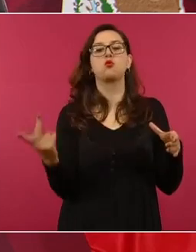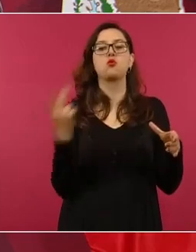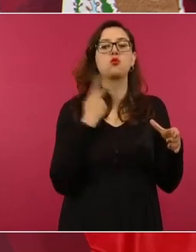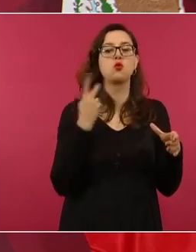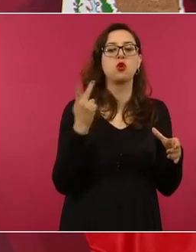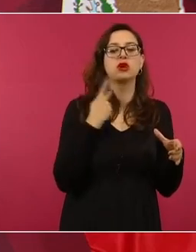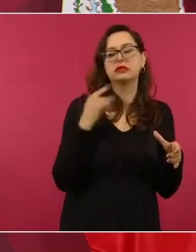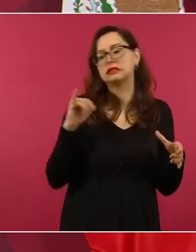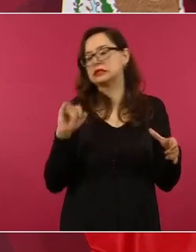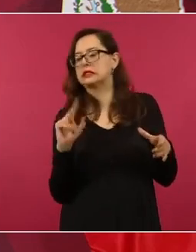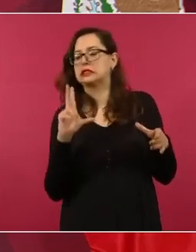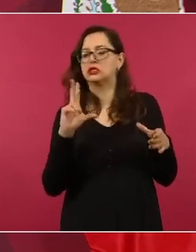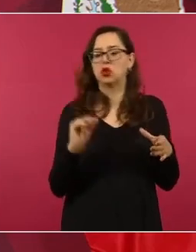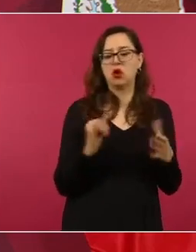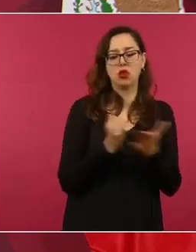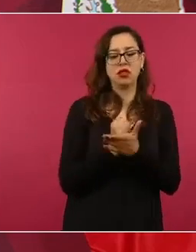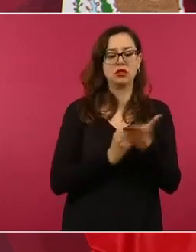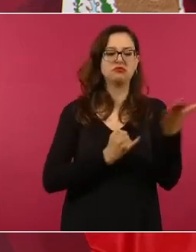digan, no,